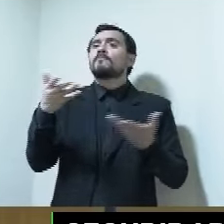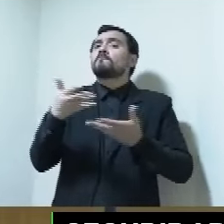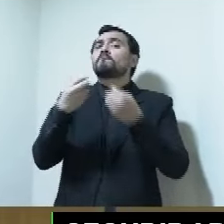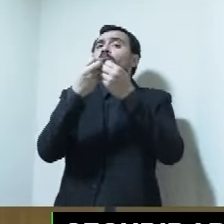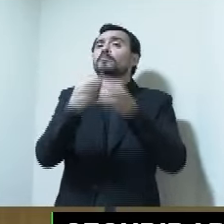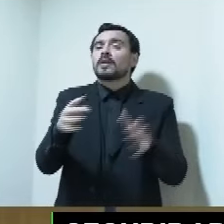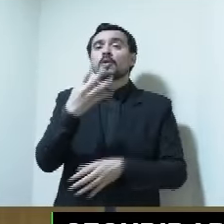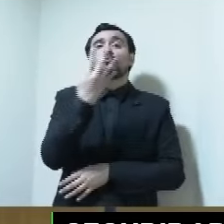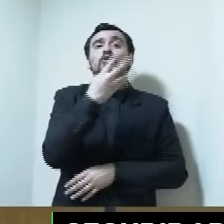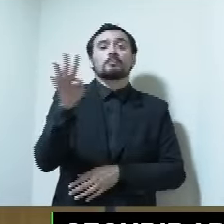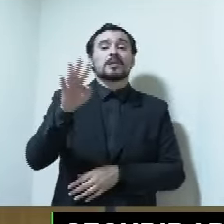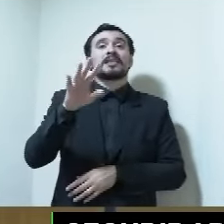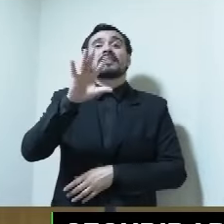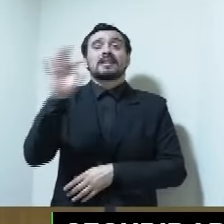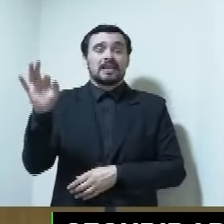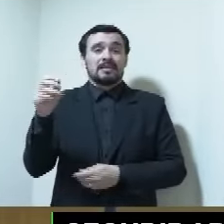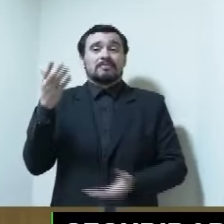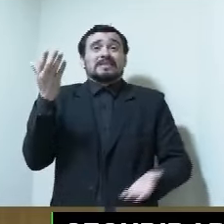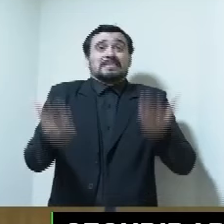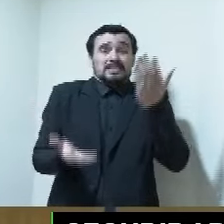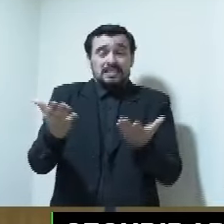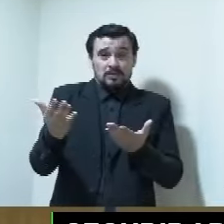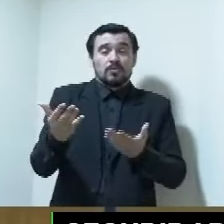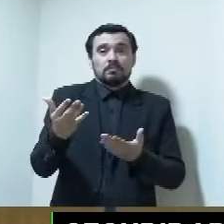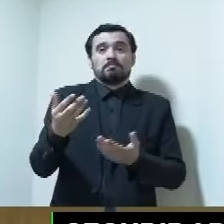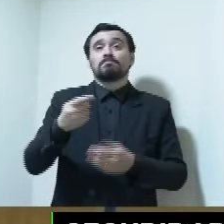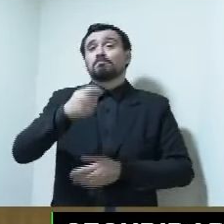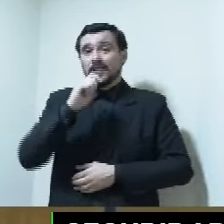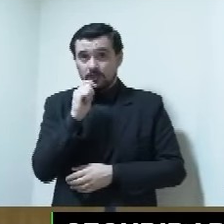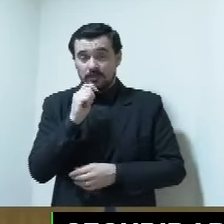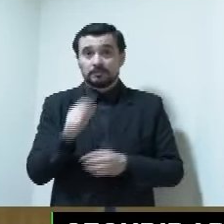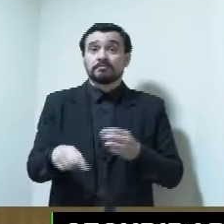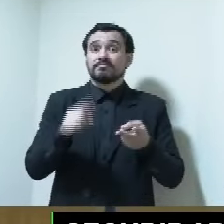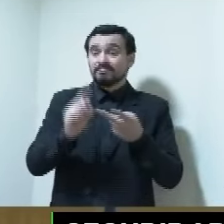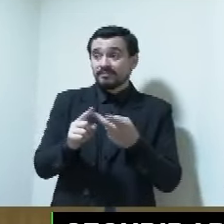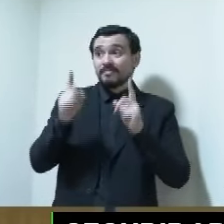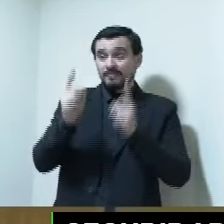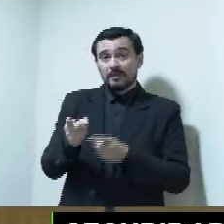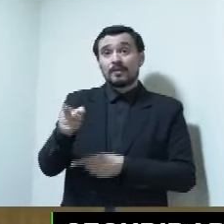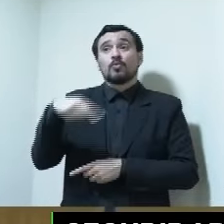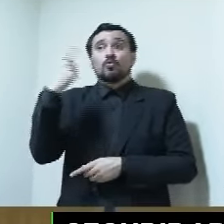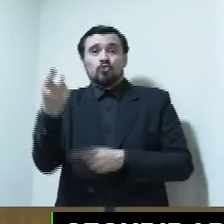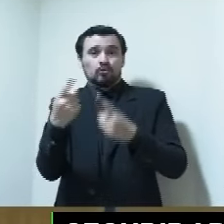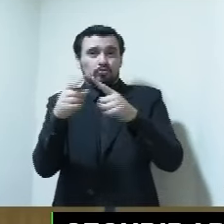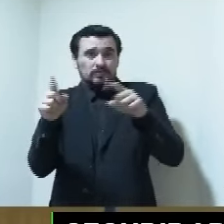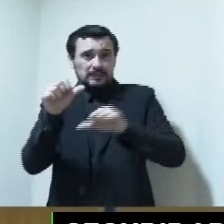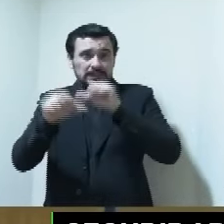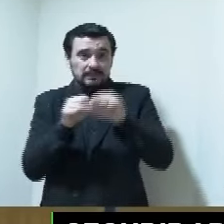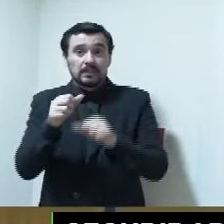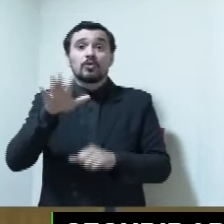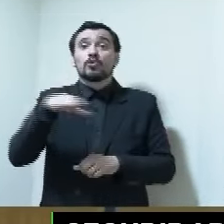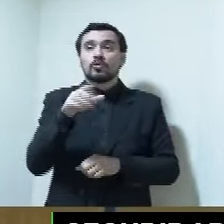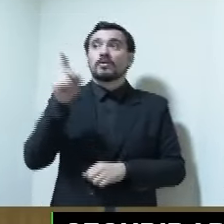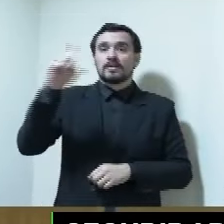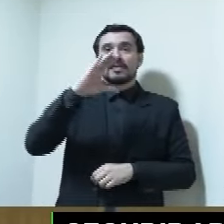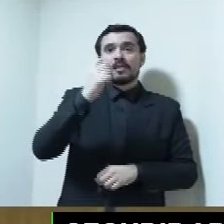circulación 4.500 toneladas de marihuana. Frente Sur fue una acción operativa sin precedentes en el Parque Nacional